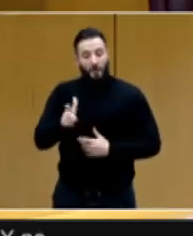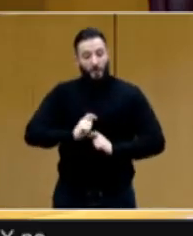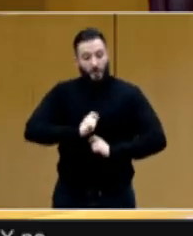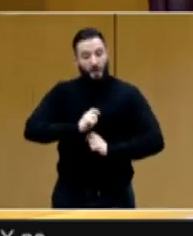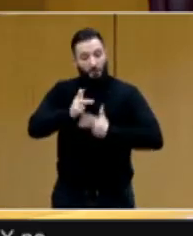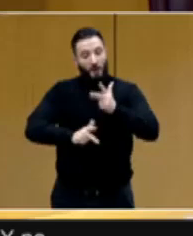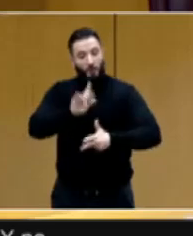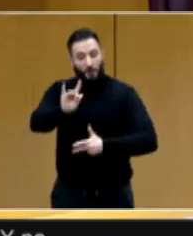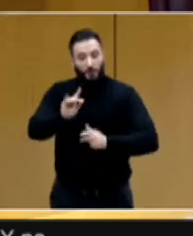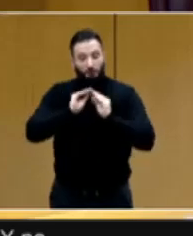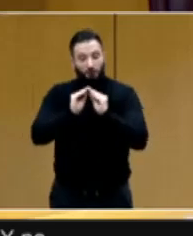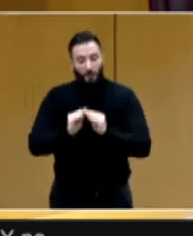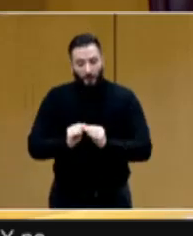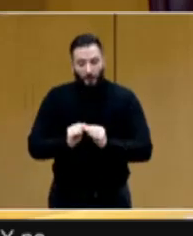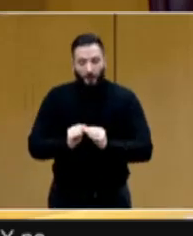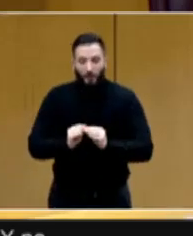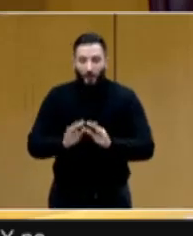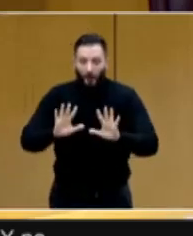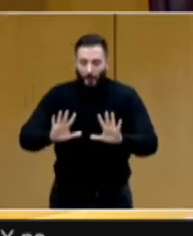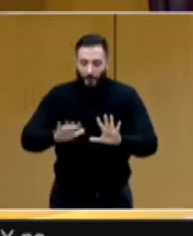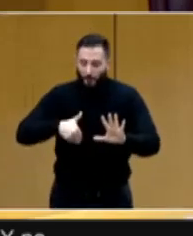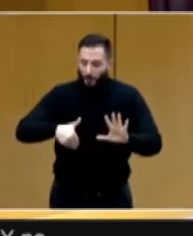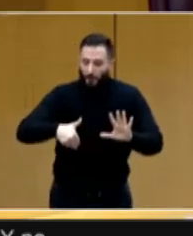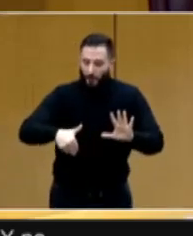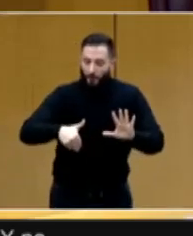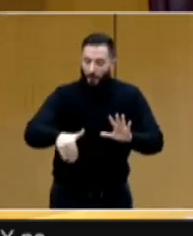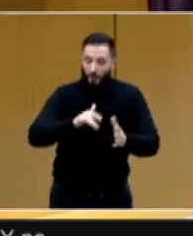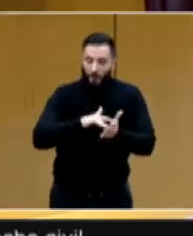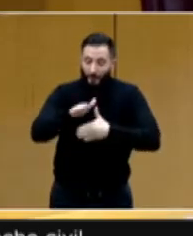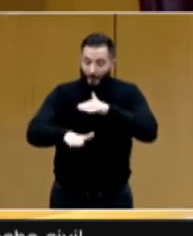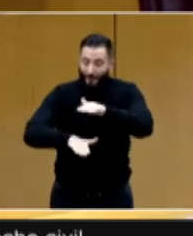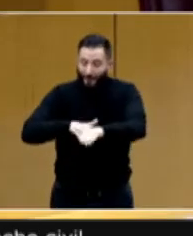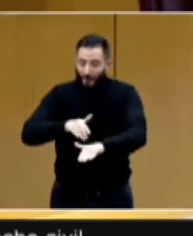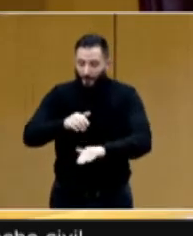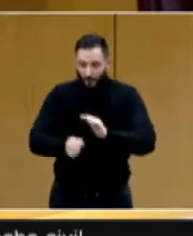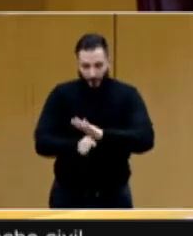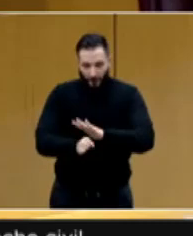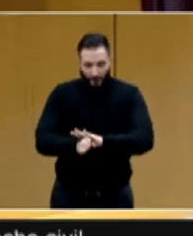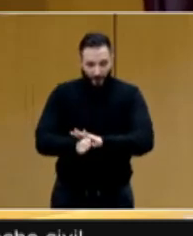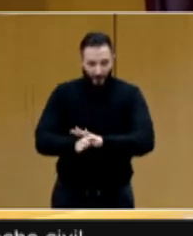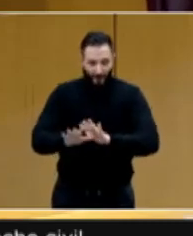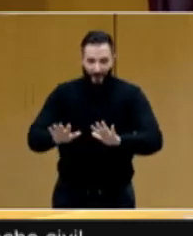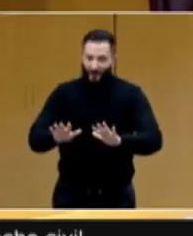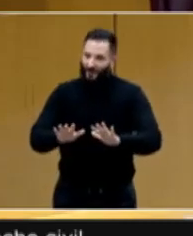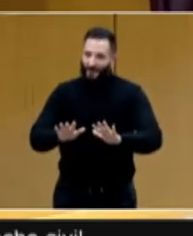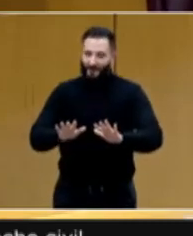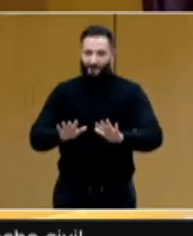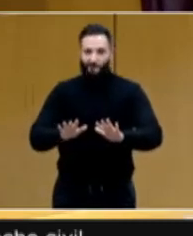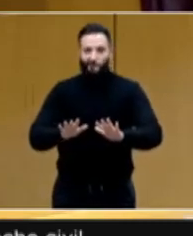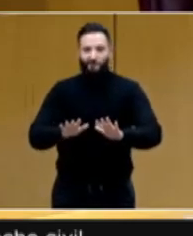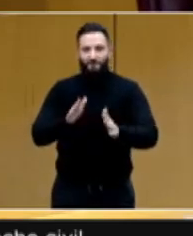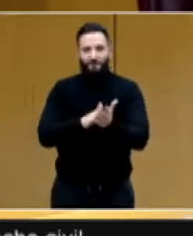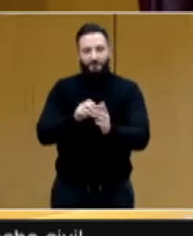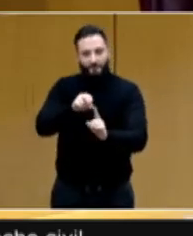Y de que efectivamente tendremos que ir dando pasos en esa materia pero lo que también tenemos muy claro es que desde esa perspectiva la aplicación del